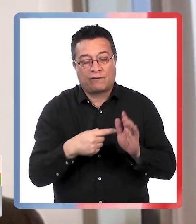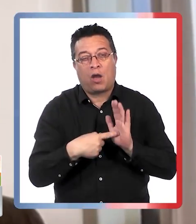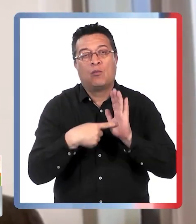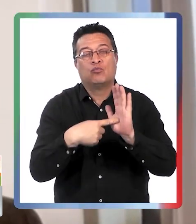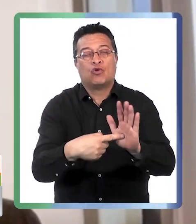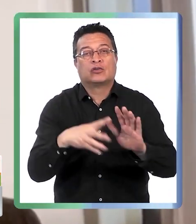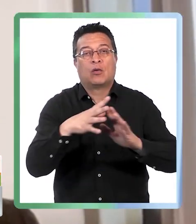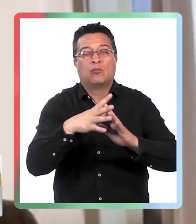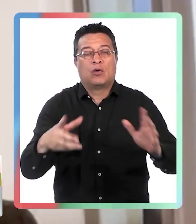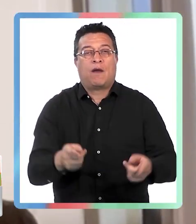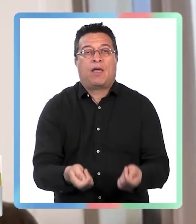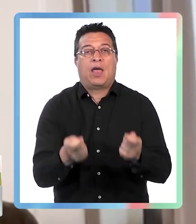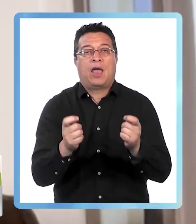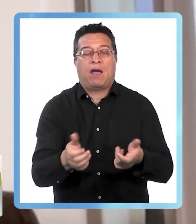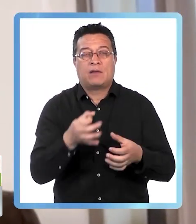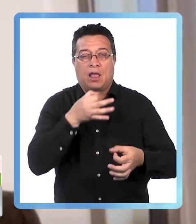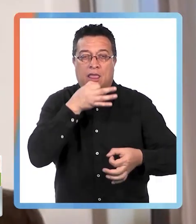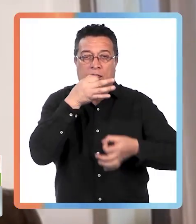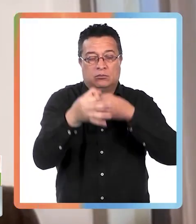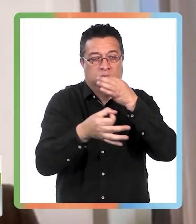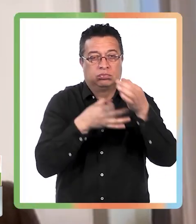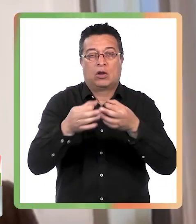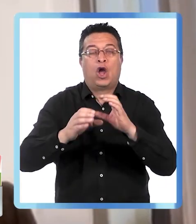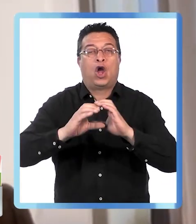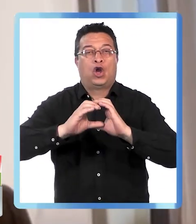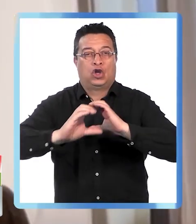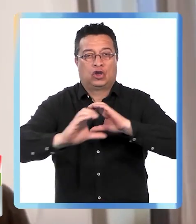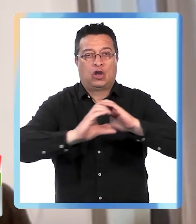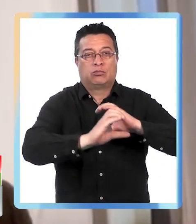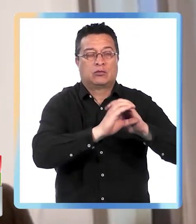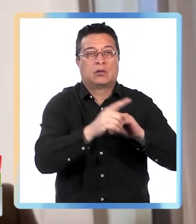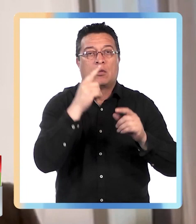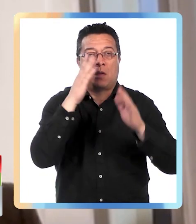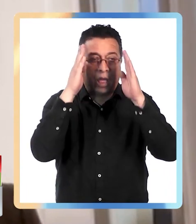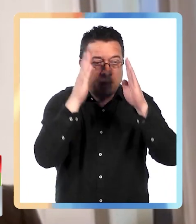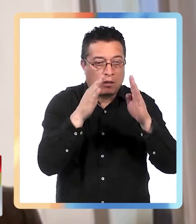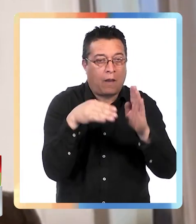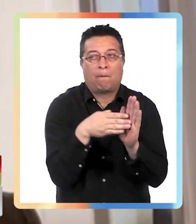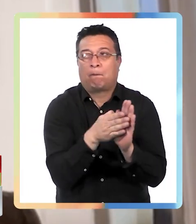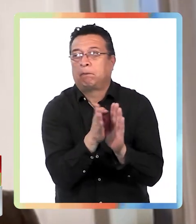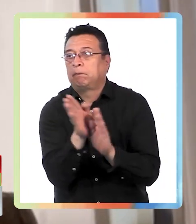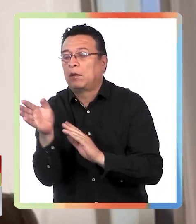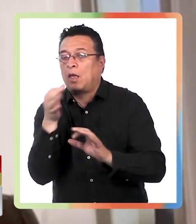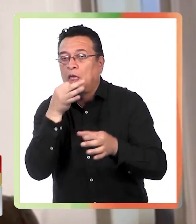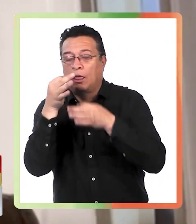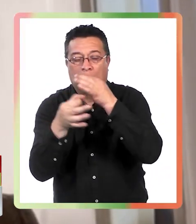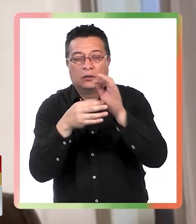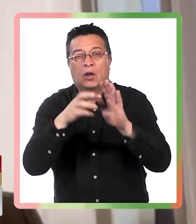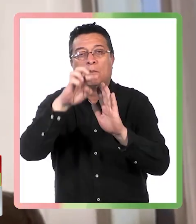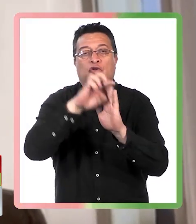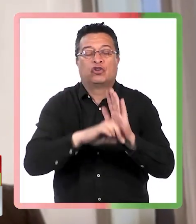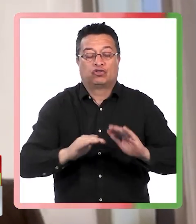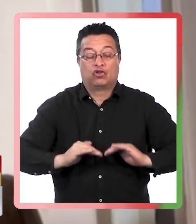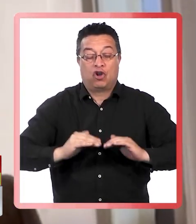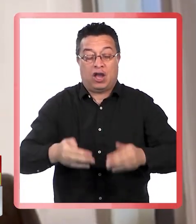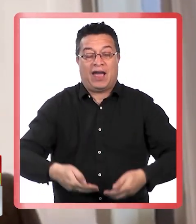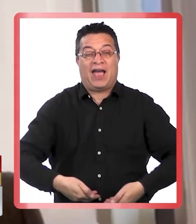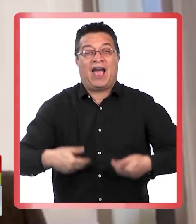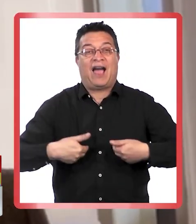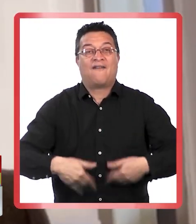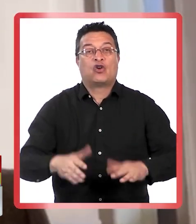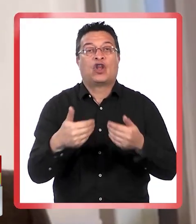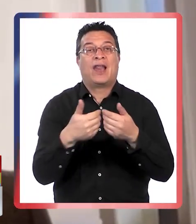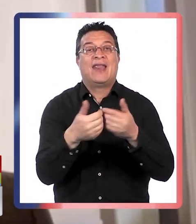vez más su gran habilidad para expresarse, comunicar y desviar la atención con un anuncio de proyecto de aborto